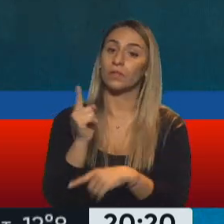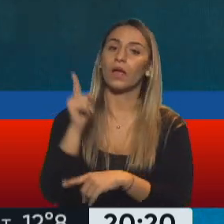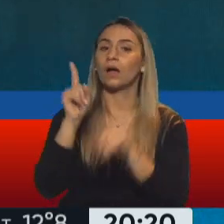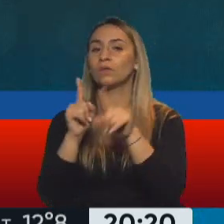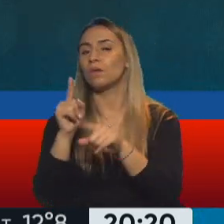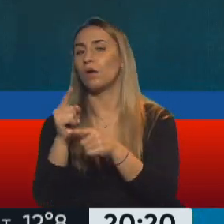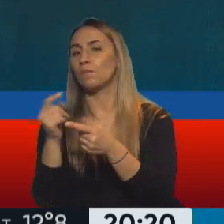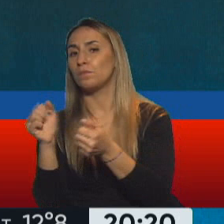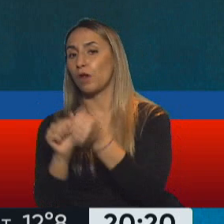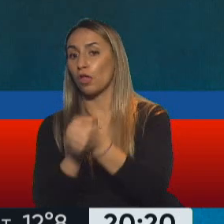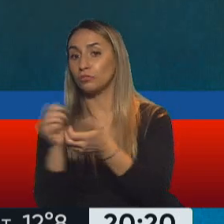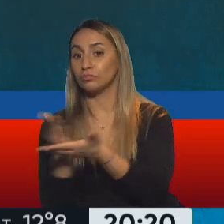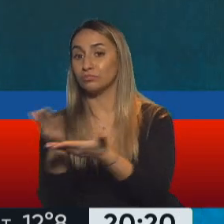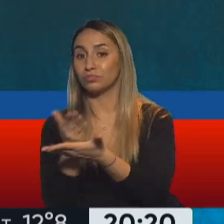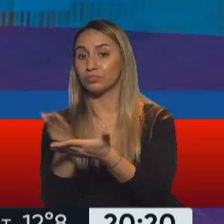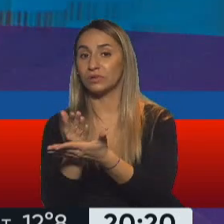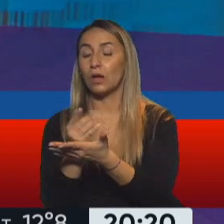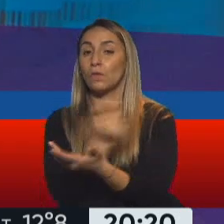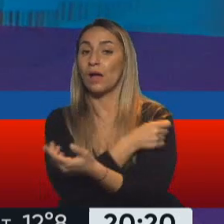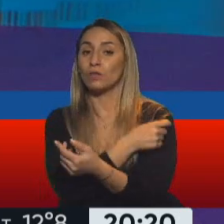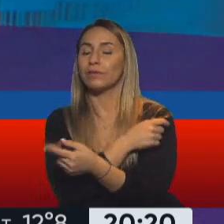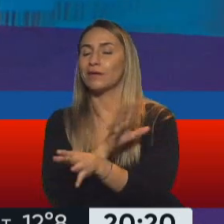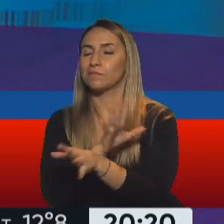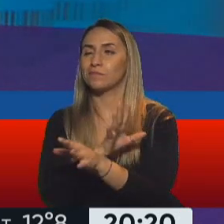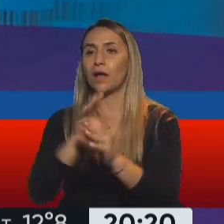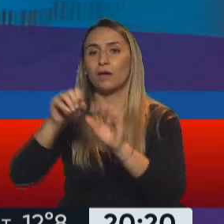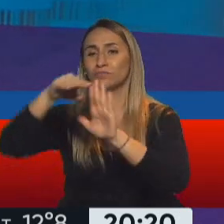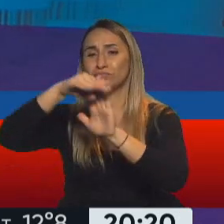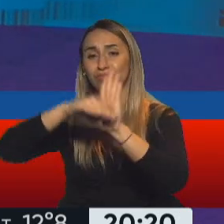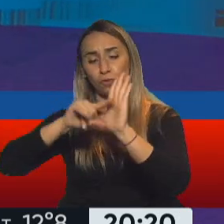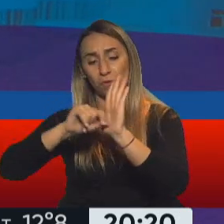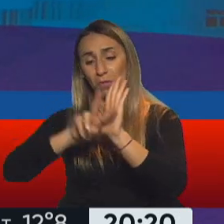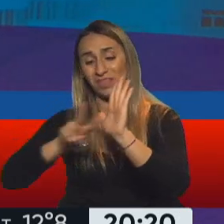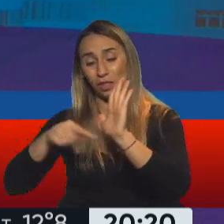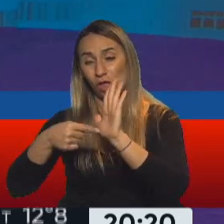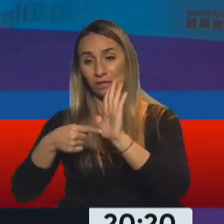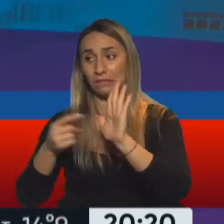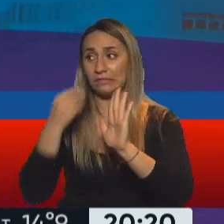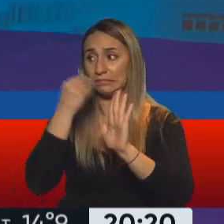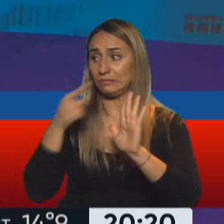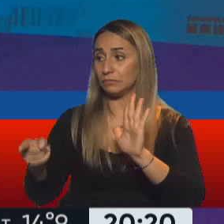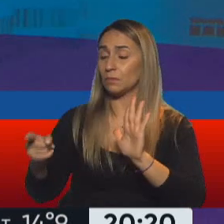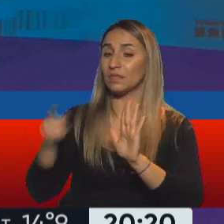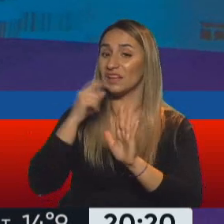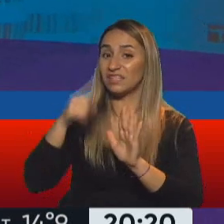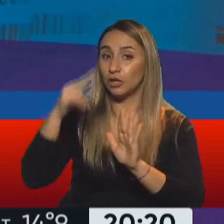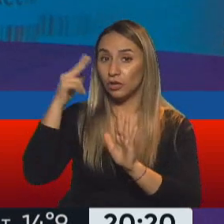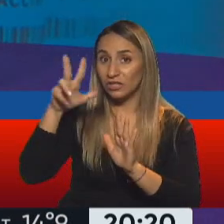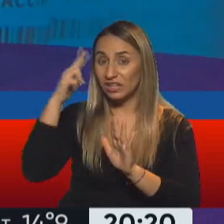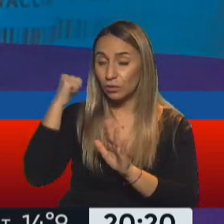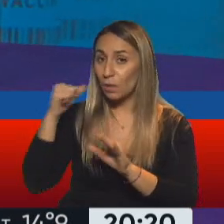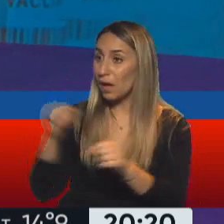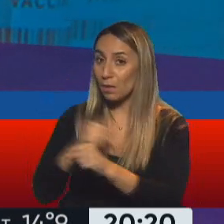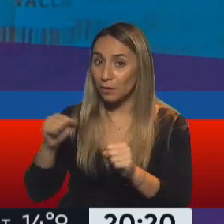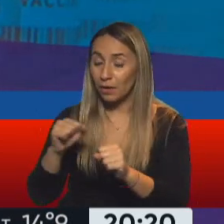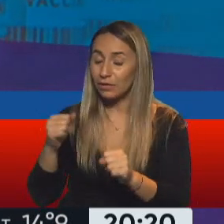22 están preocupados por venderlas rápido porque no va a hacer que les aparezca una mejor dentro de esas 139. Cosa que para la gente es bueno, ¿no?